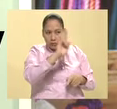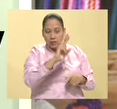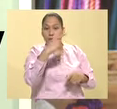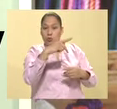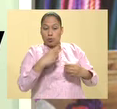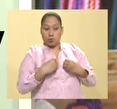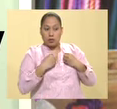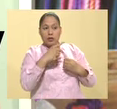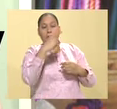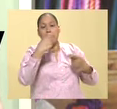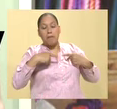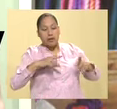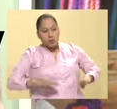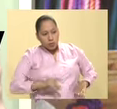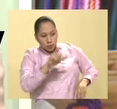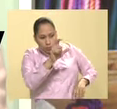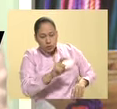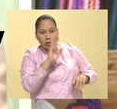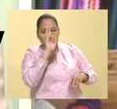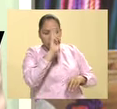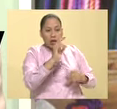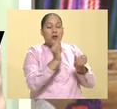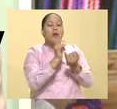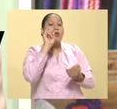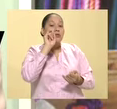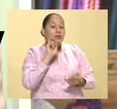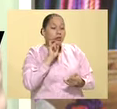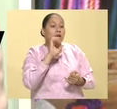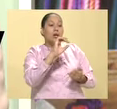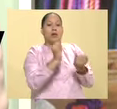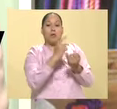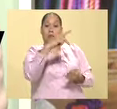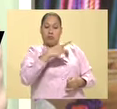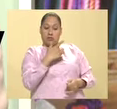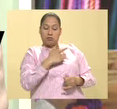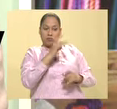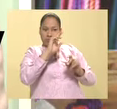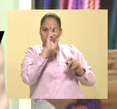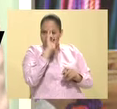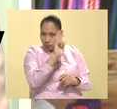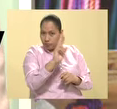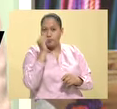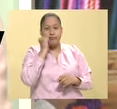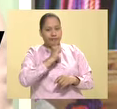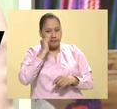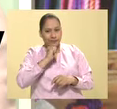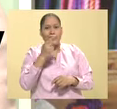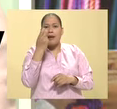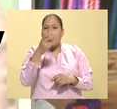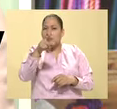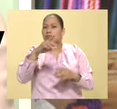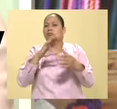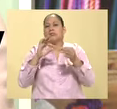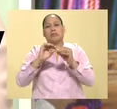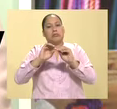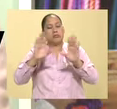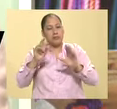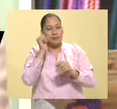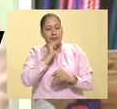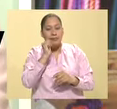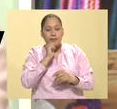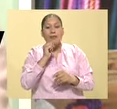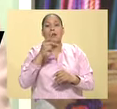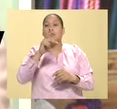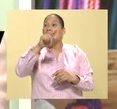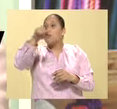integridad física, emocional y sexual. Eso lo debemos de tener claro y repito, desgraciadamente